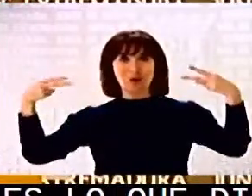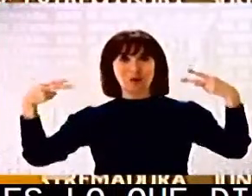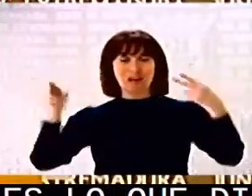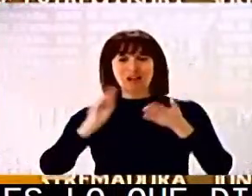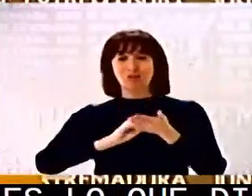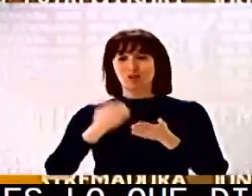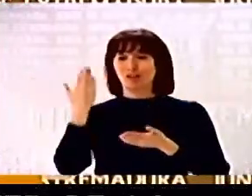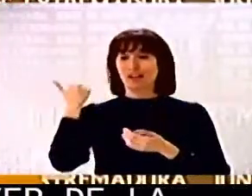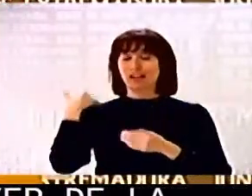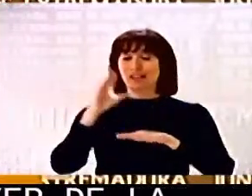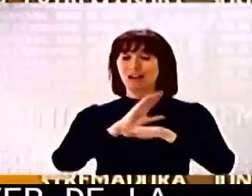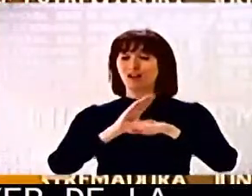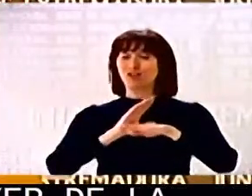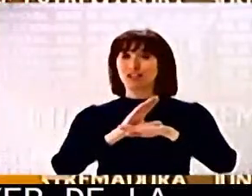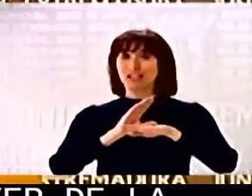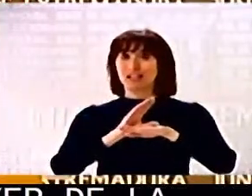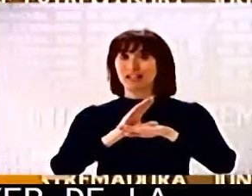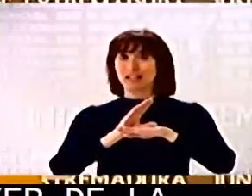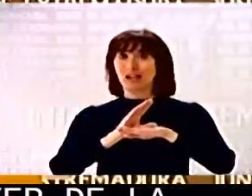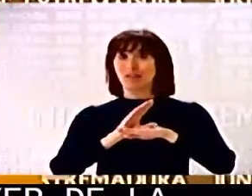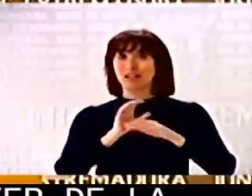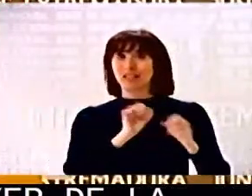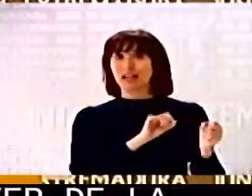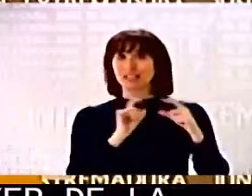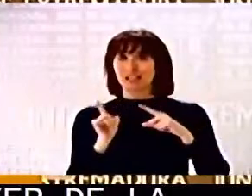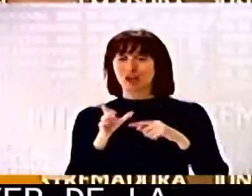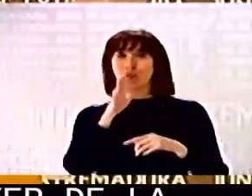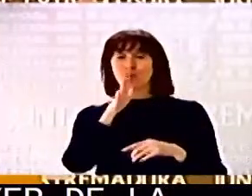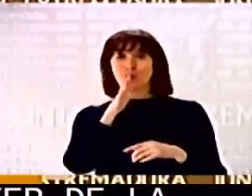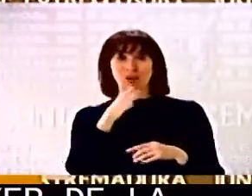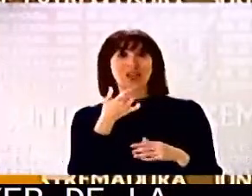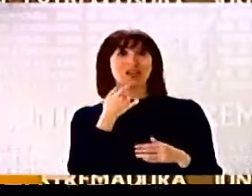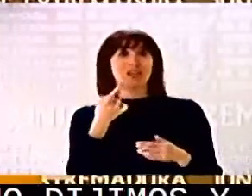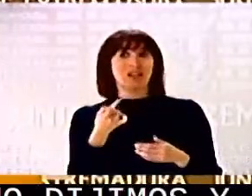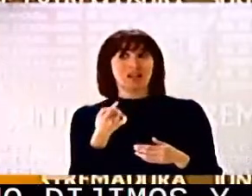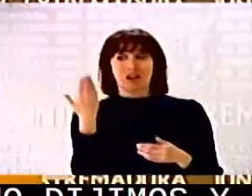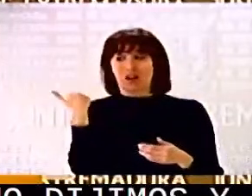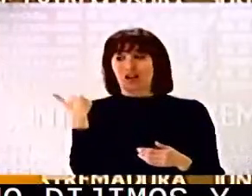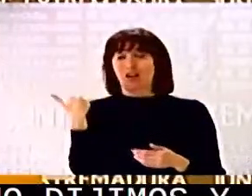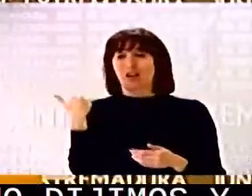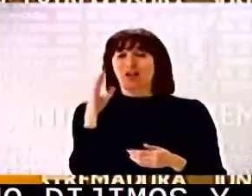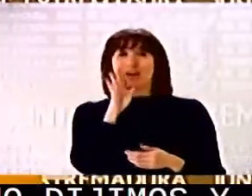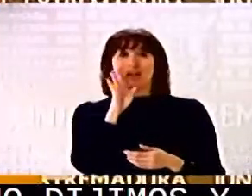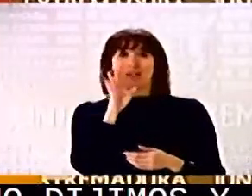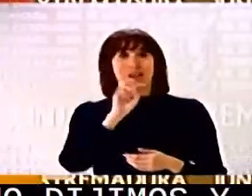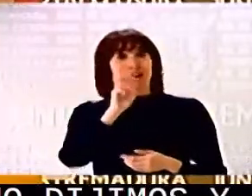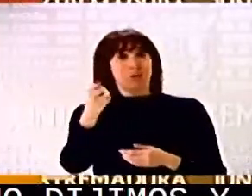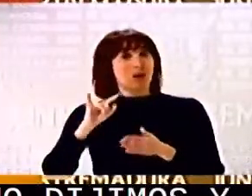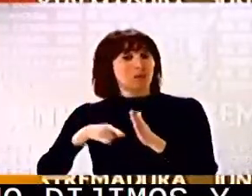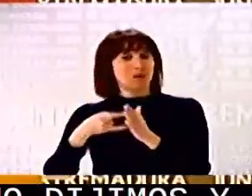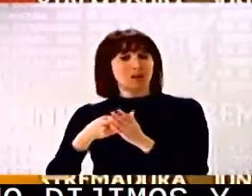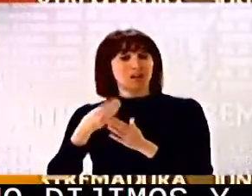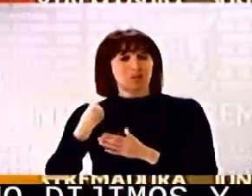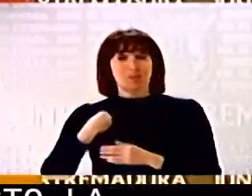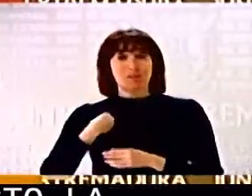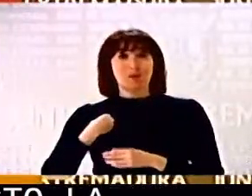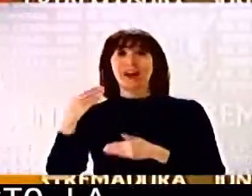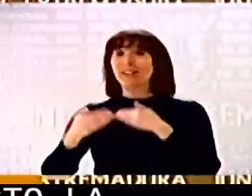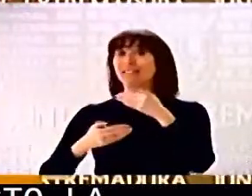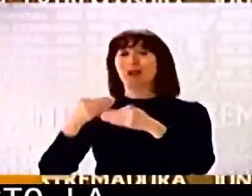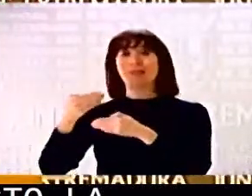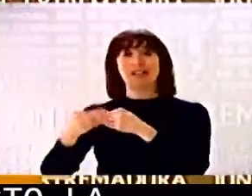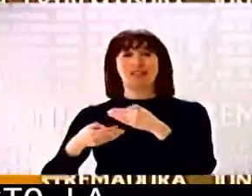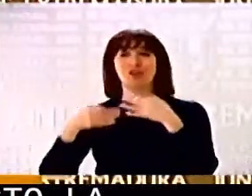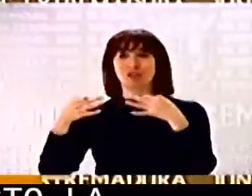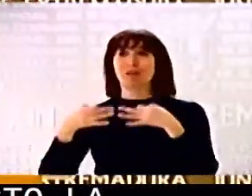la Consejería de Transición. Por tanto, como dijimos y como le decía antes con el otro proyecto, la tramitación siempre bajo